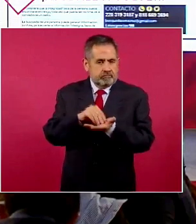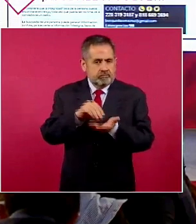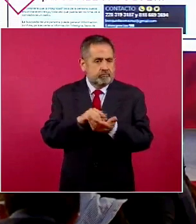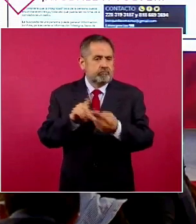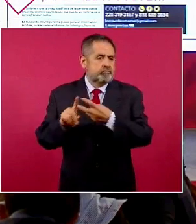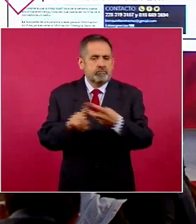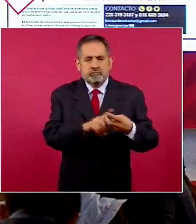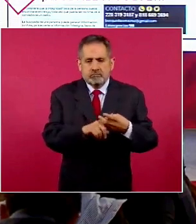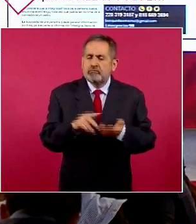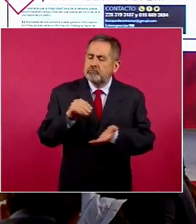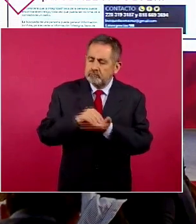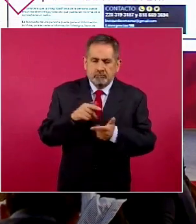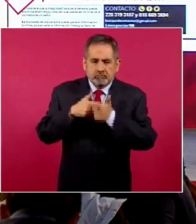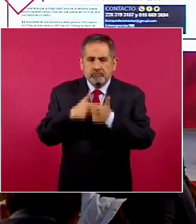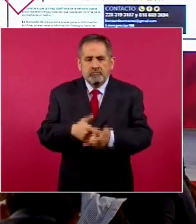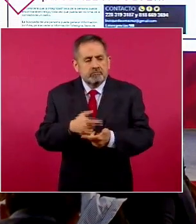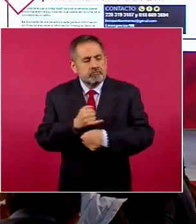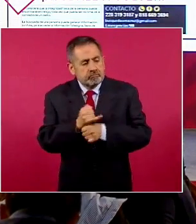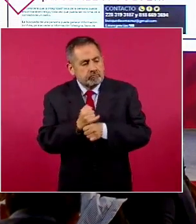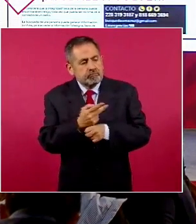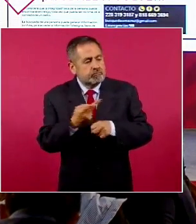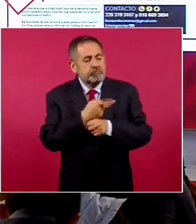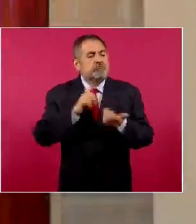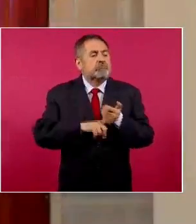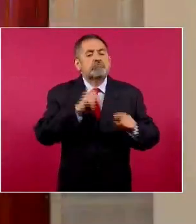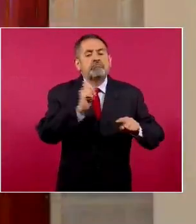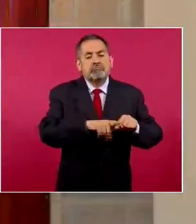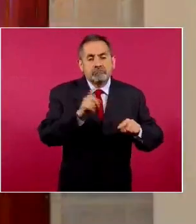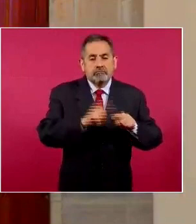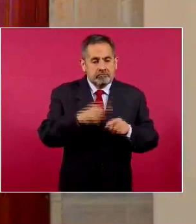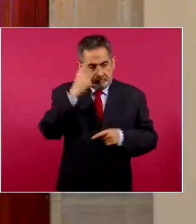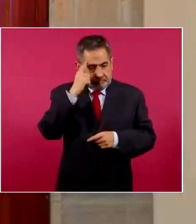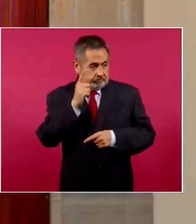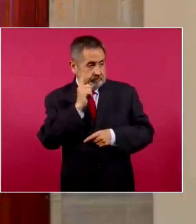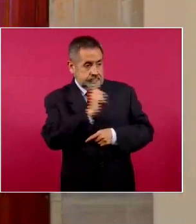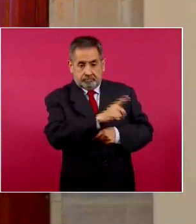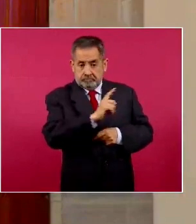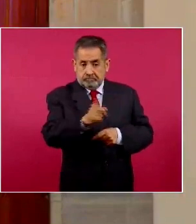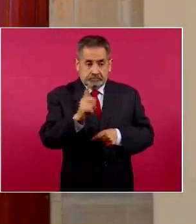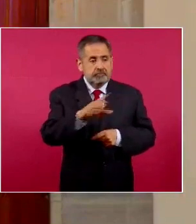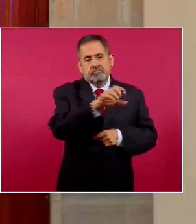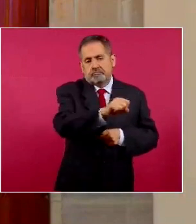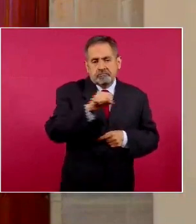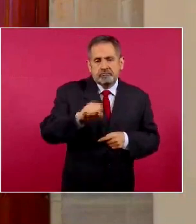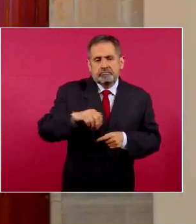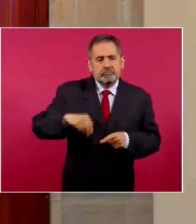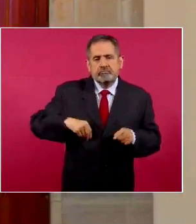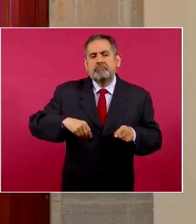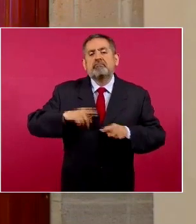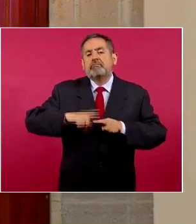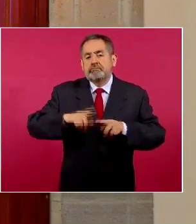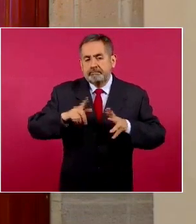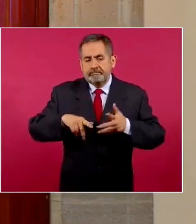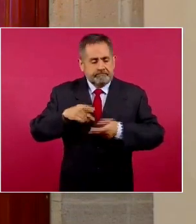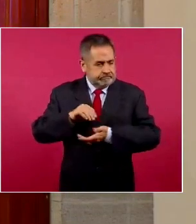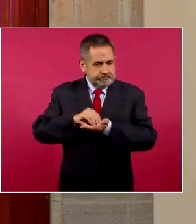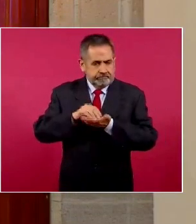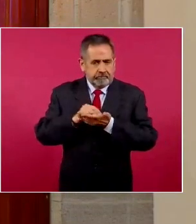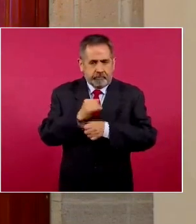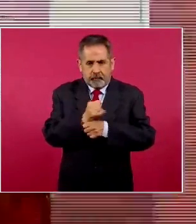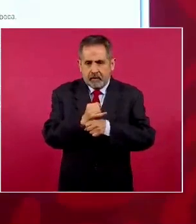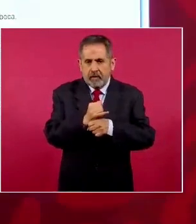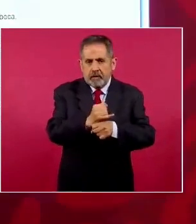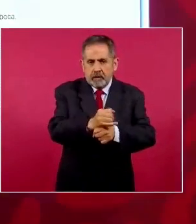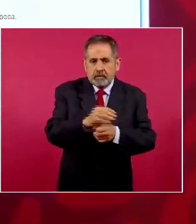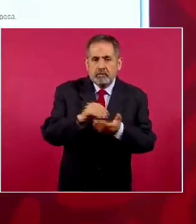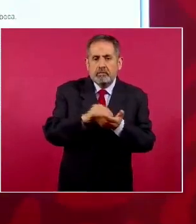de la libertad continúan en investigación para deslindar los hechos, las responsabilidades y perseguir a los